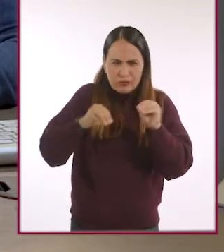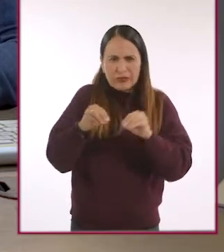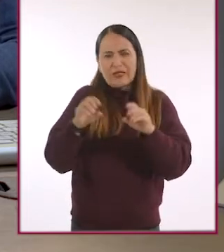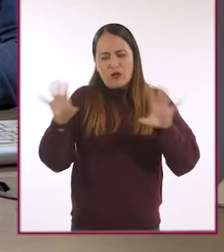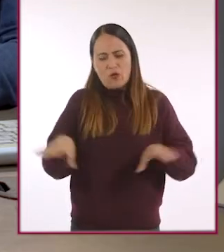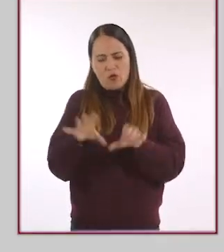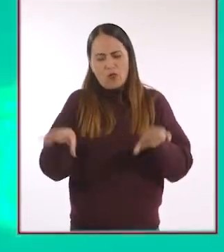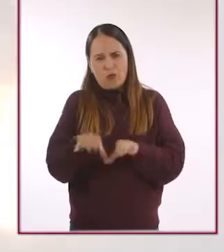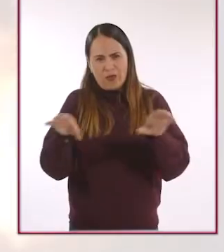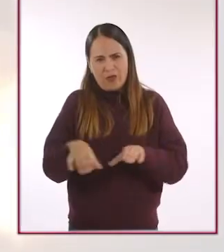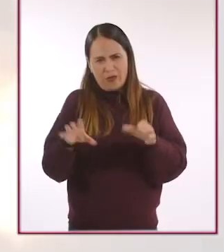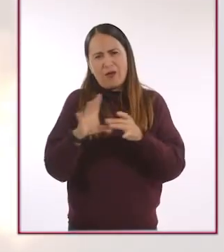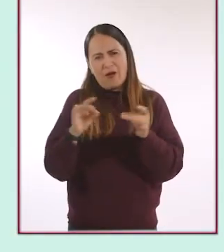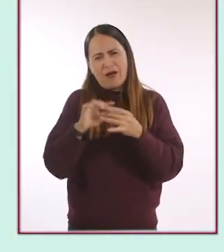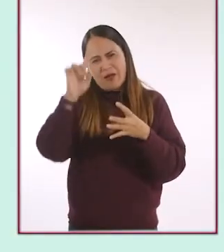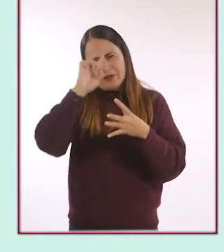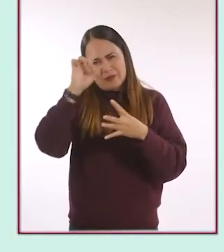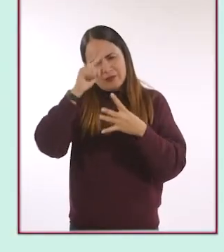verte en acción.